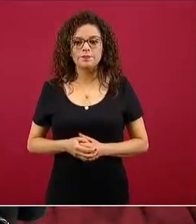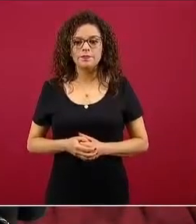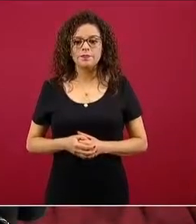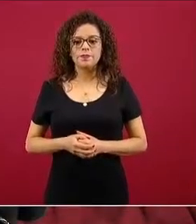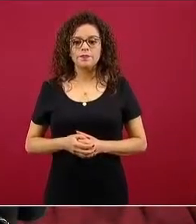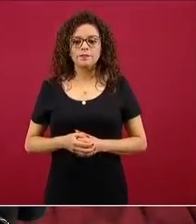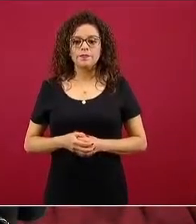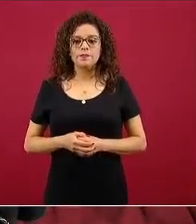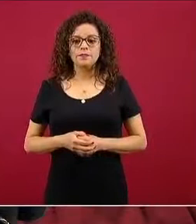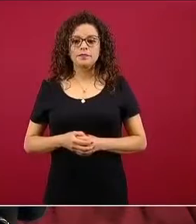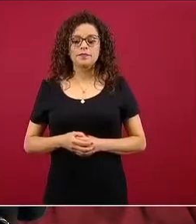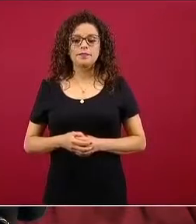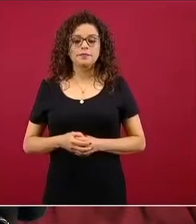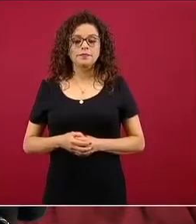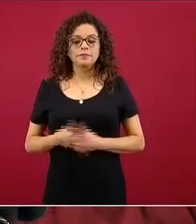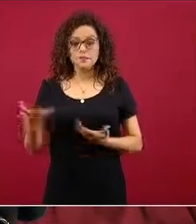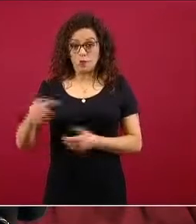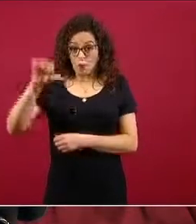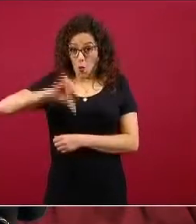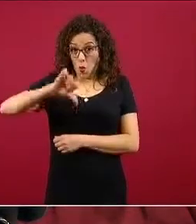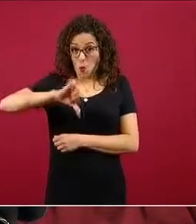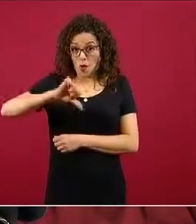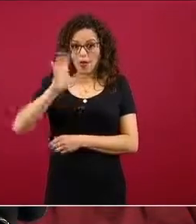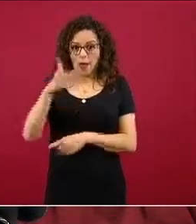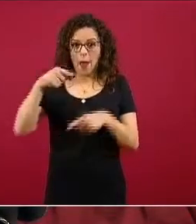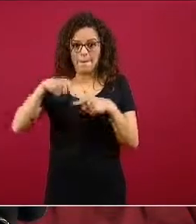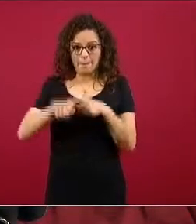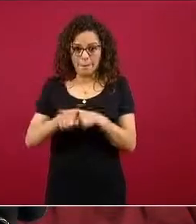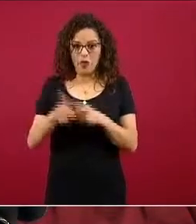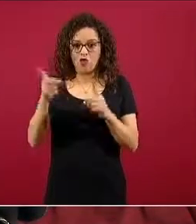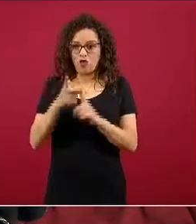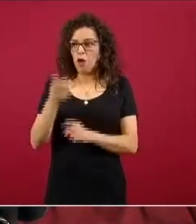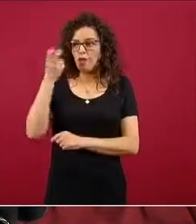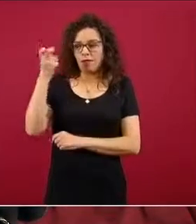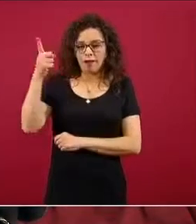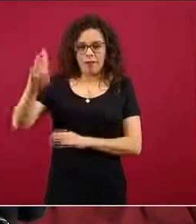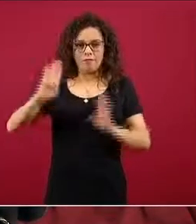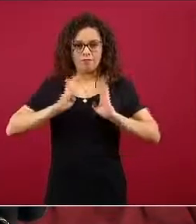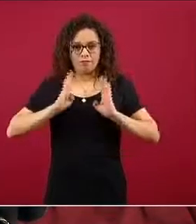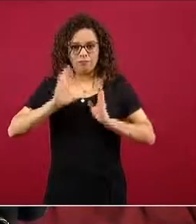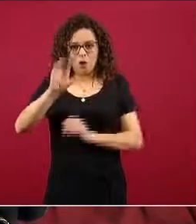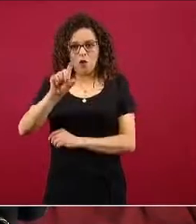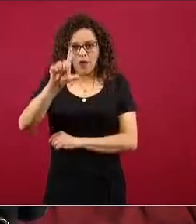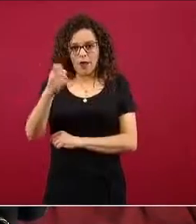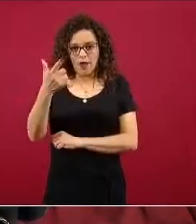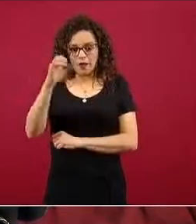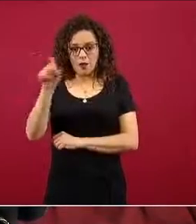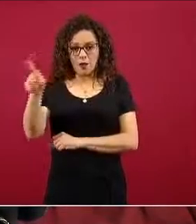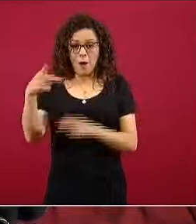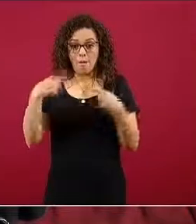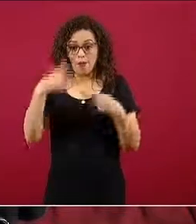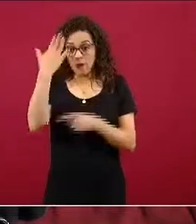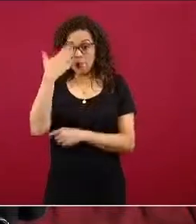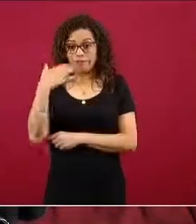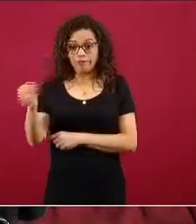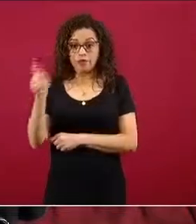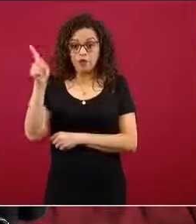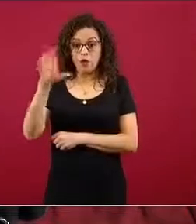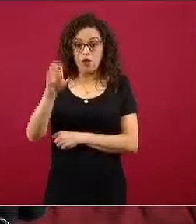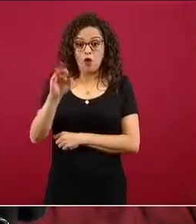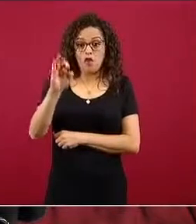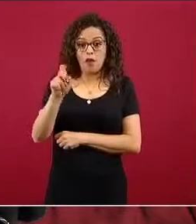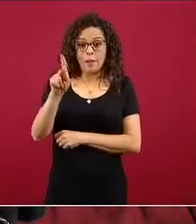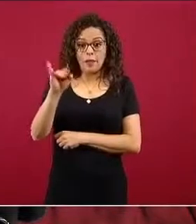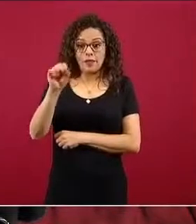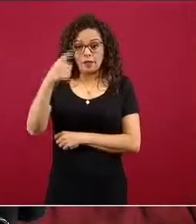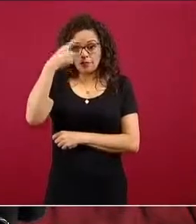Mañana, bueno, esto ocurrió desde hoy en el Heroico Colegio Militar. El personal calificado de COFEPRIS, de la Comisión de